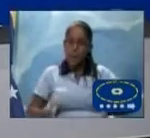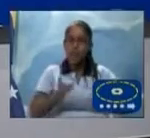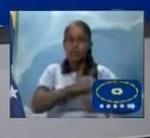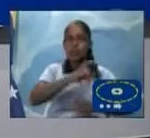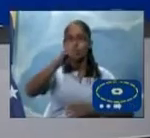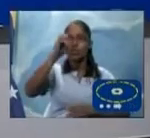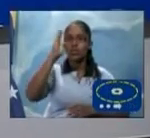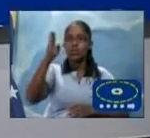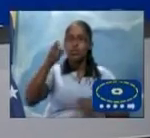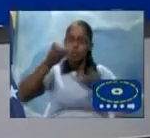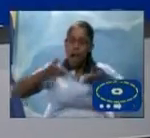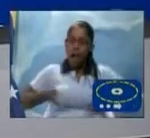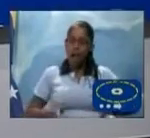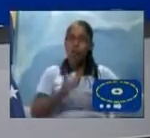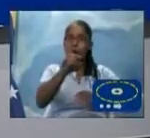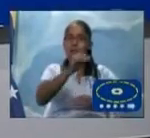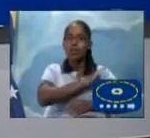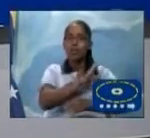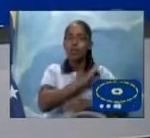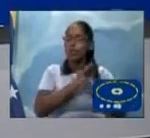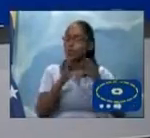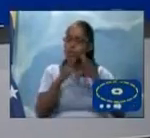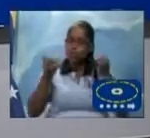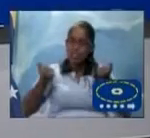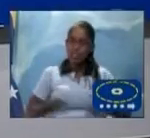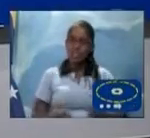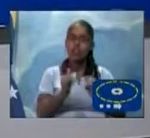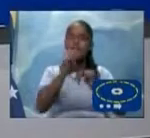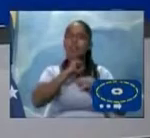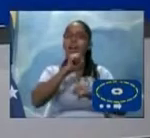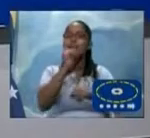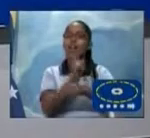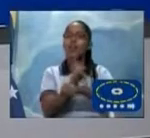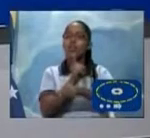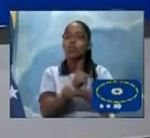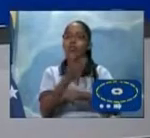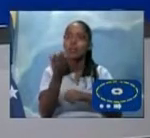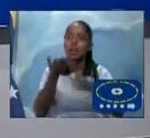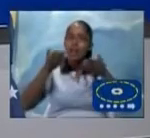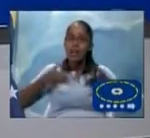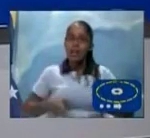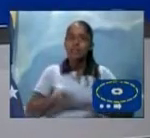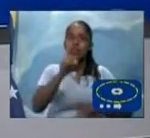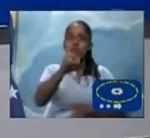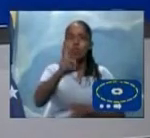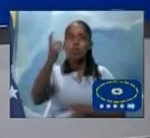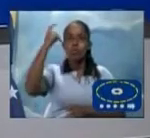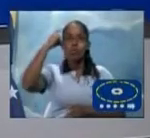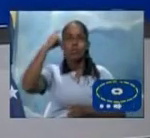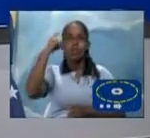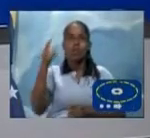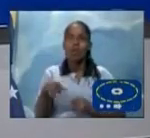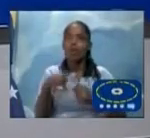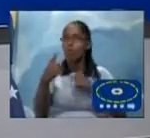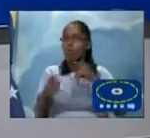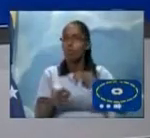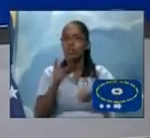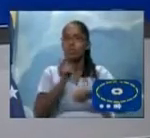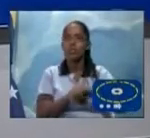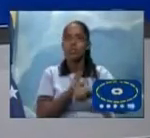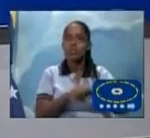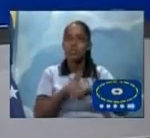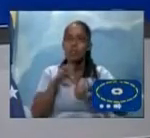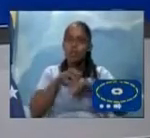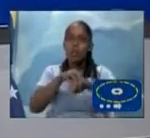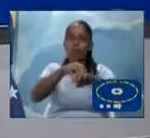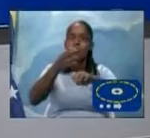Dios a luz a sus hijos, y es el único país que ha nacido en un día. ¿Cuánto tiempo le llevó